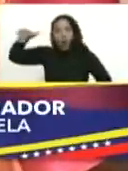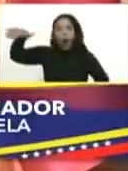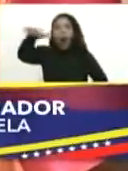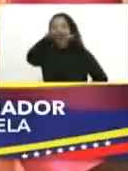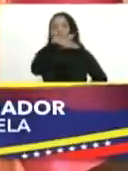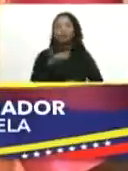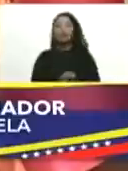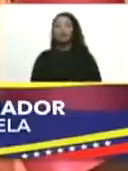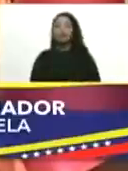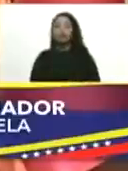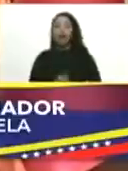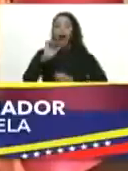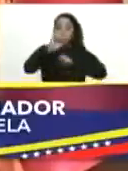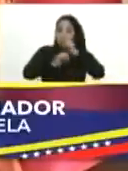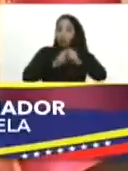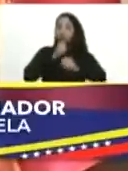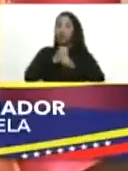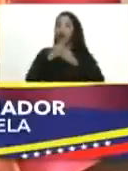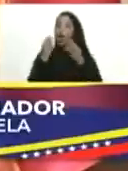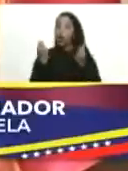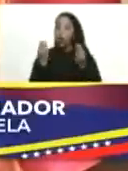en las asociaciones económicas,